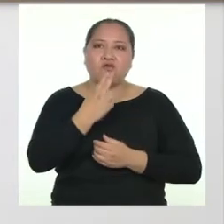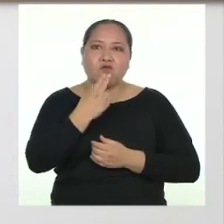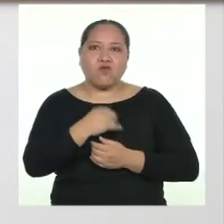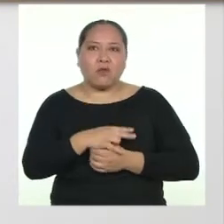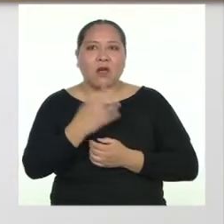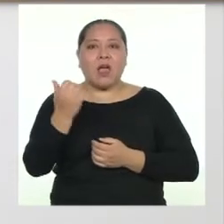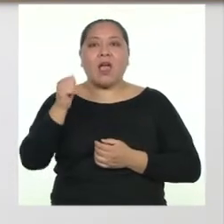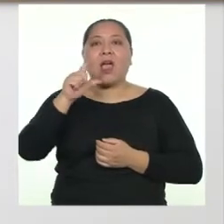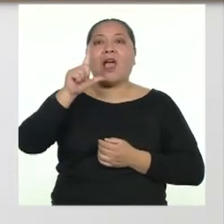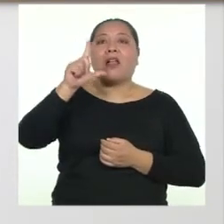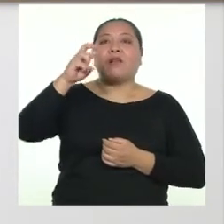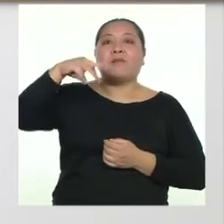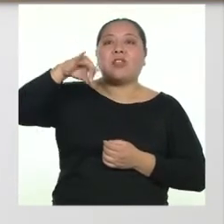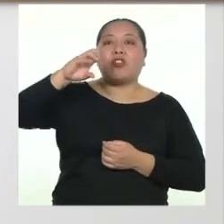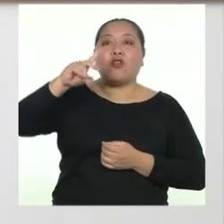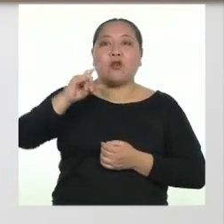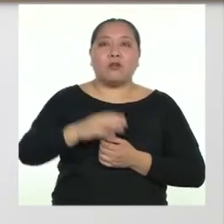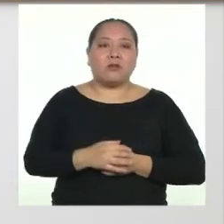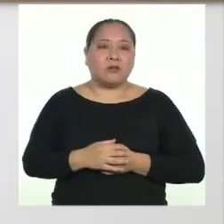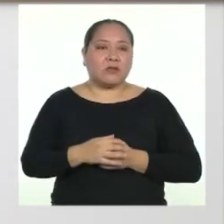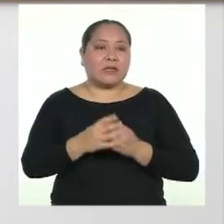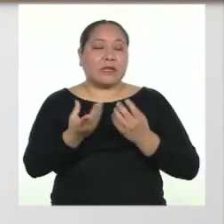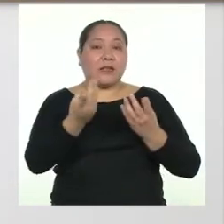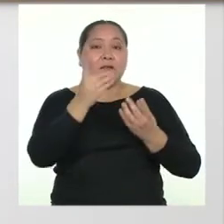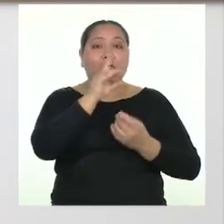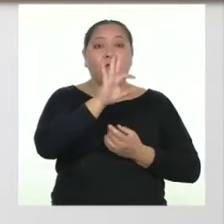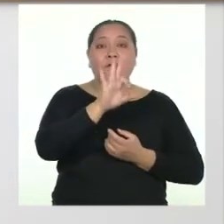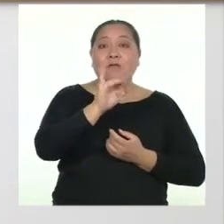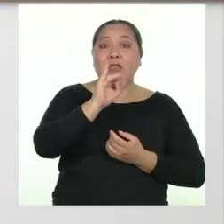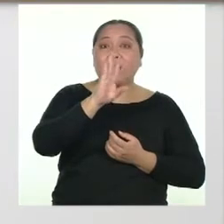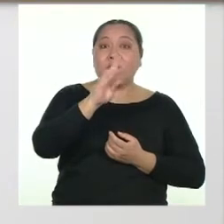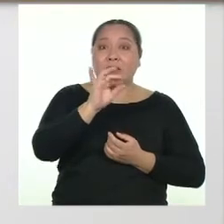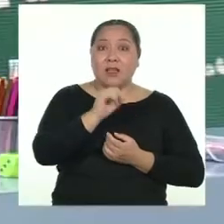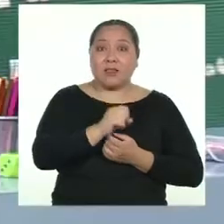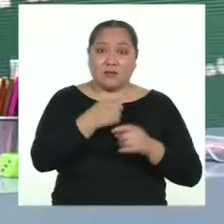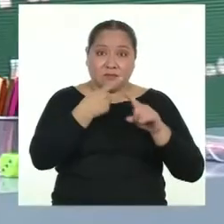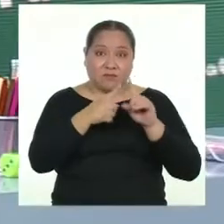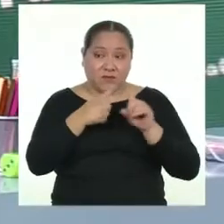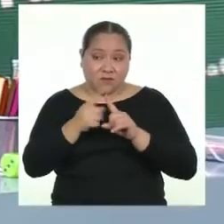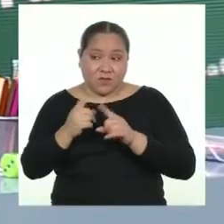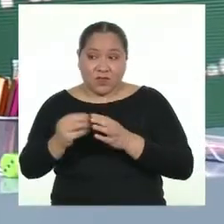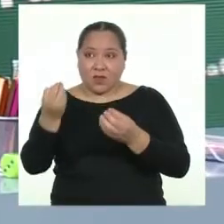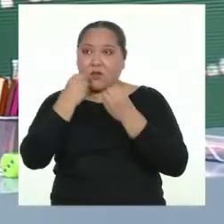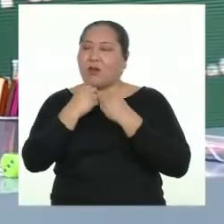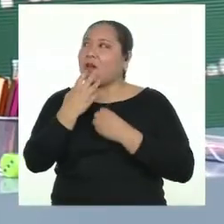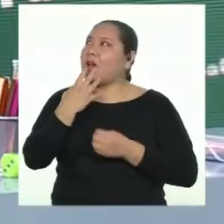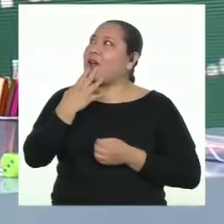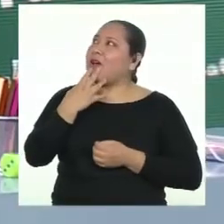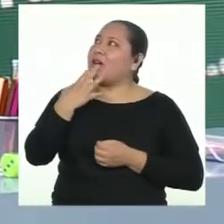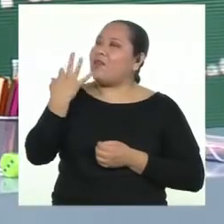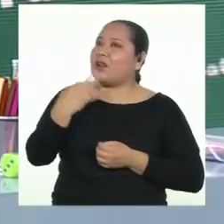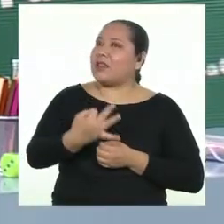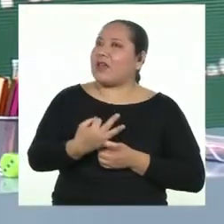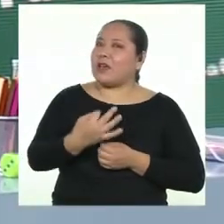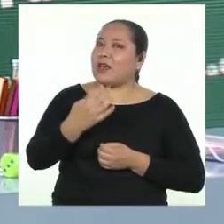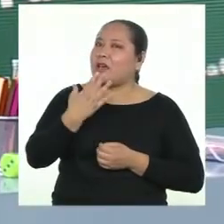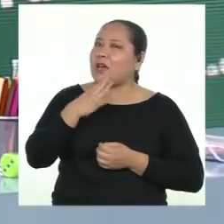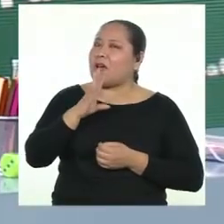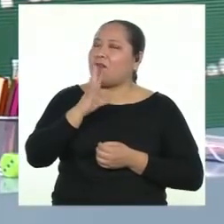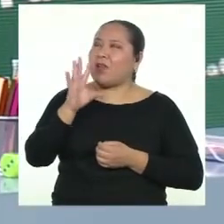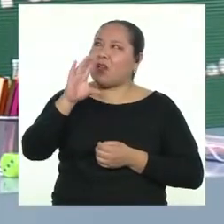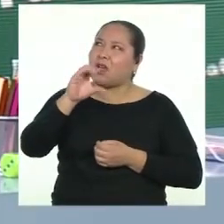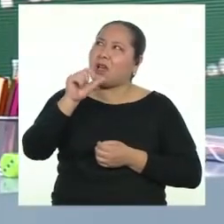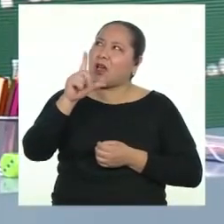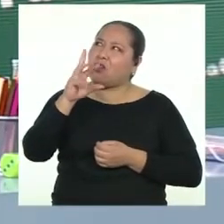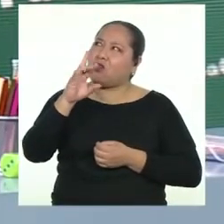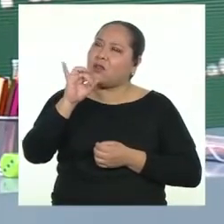los almidones, en las fibras dietéticas y en otros alimentos. ¡Uy, verdad! Hablando de calorías,